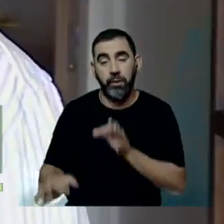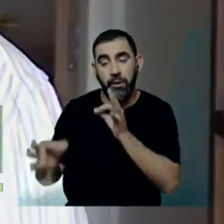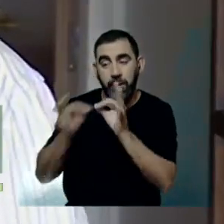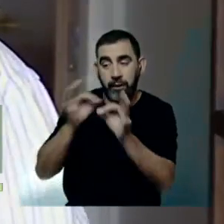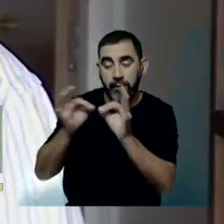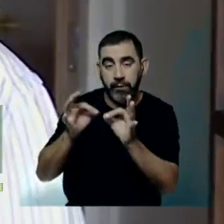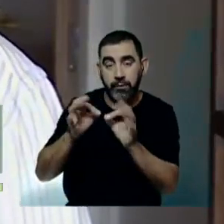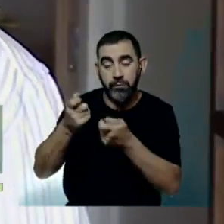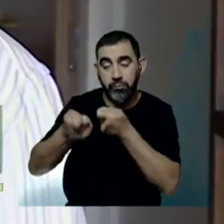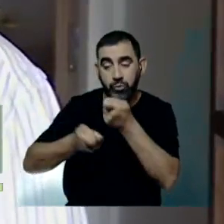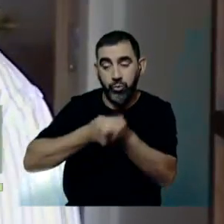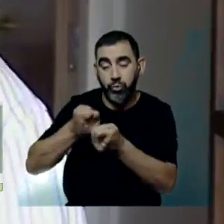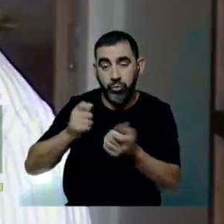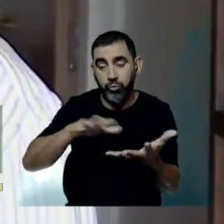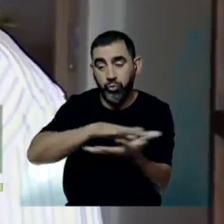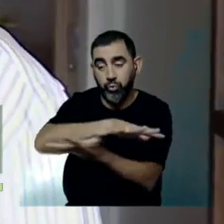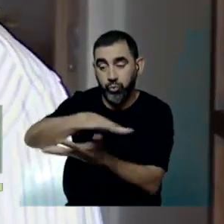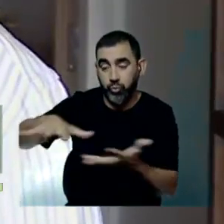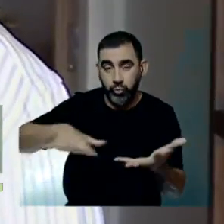común que en la construcción de un gran espacio